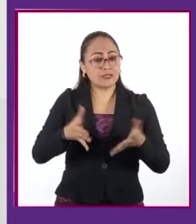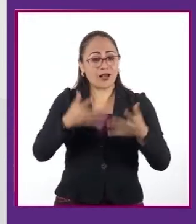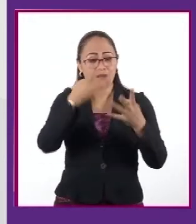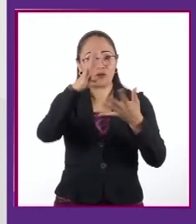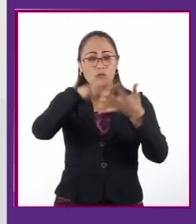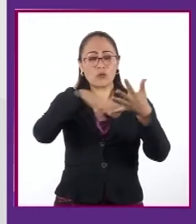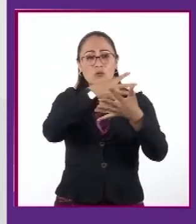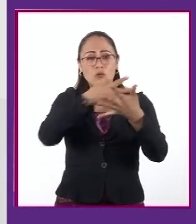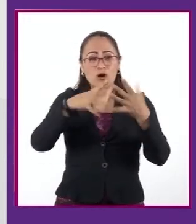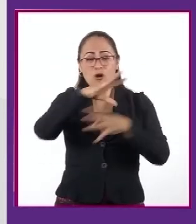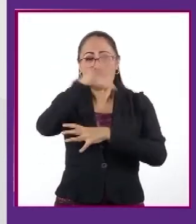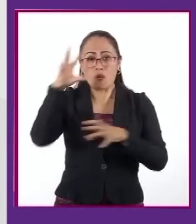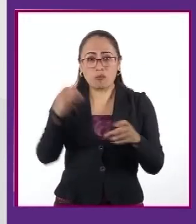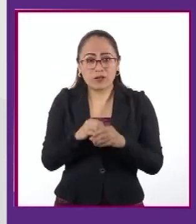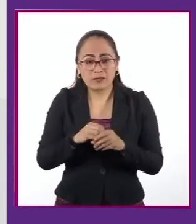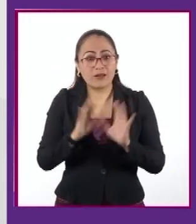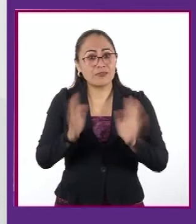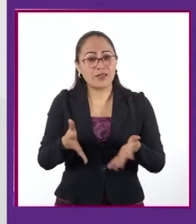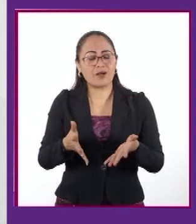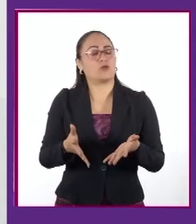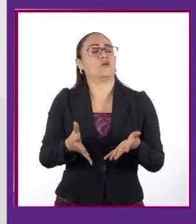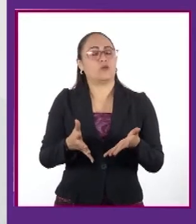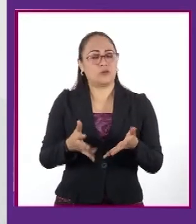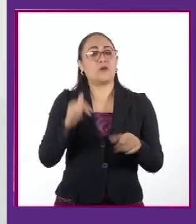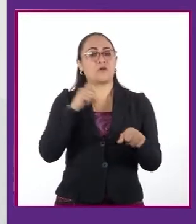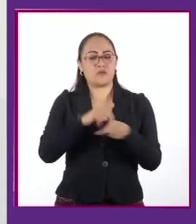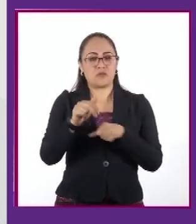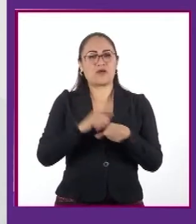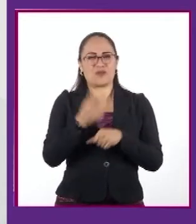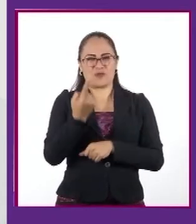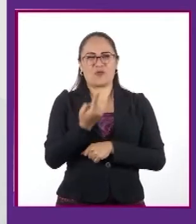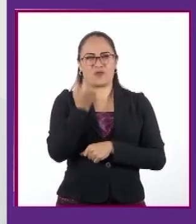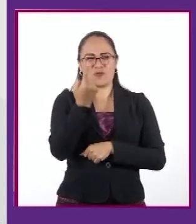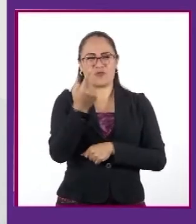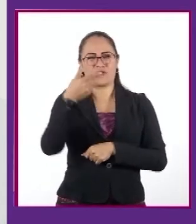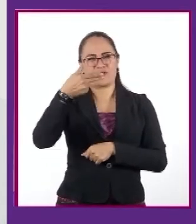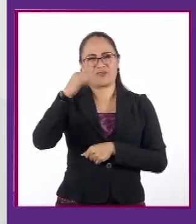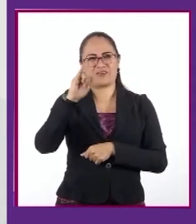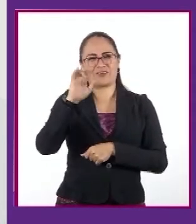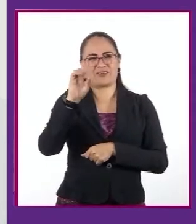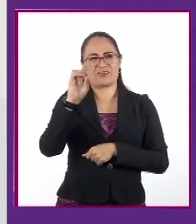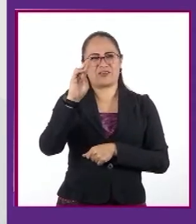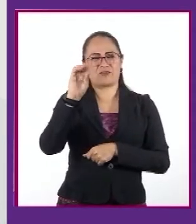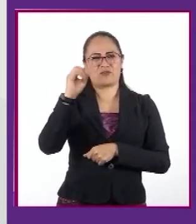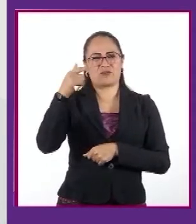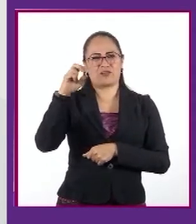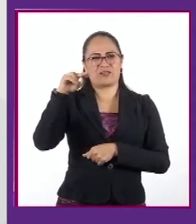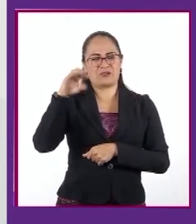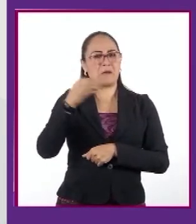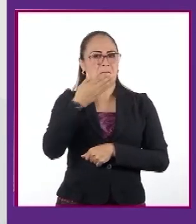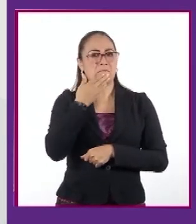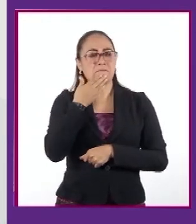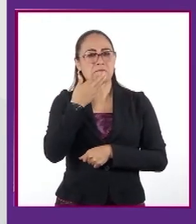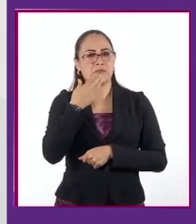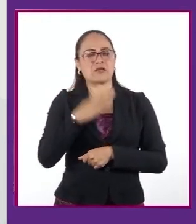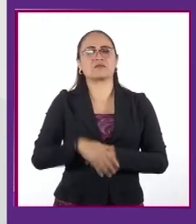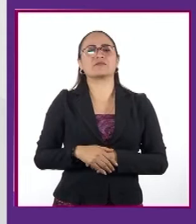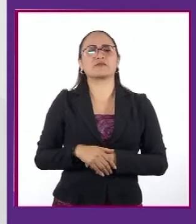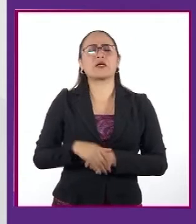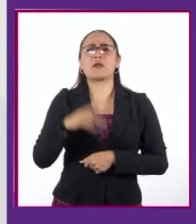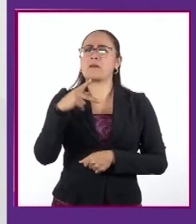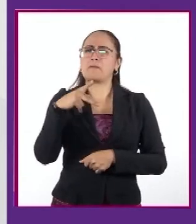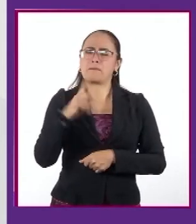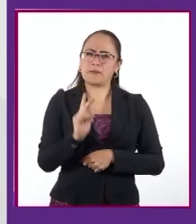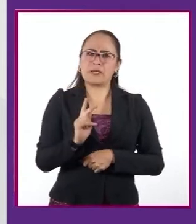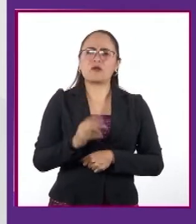ocupa la posición 1? Es bueno saberlo. Sin embargo, en el mundo de la química es más importante